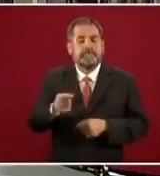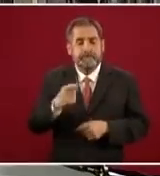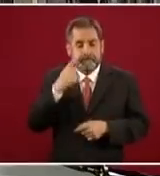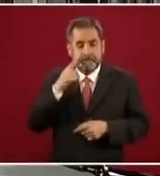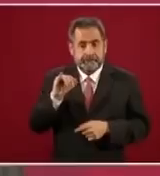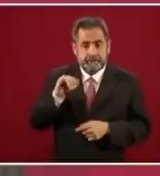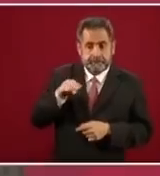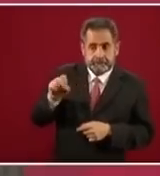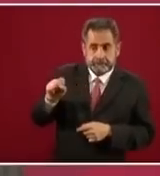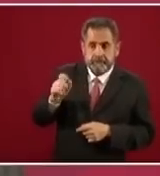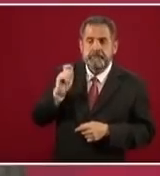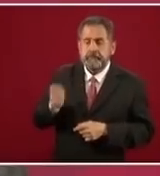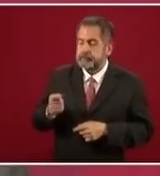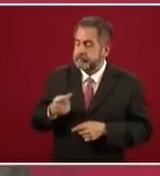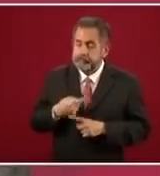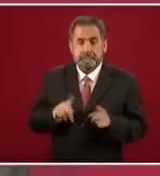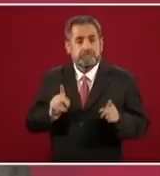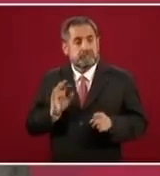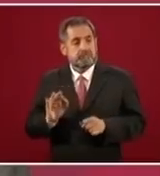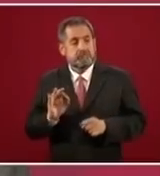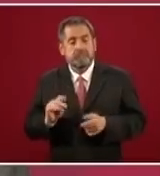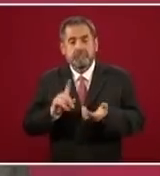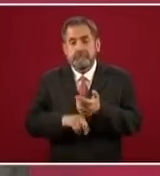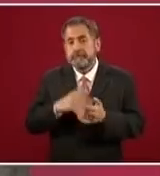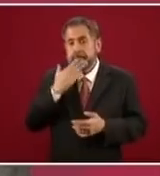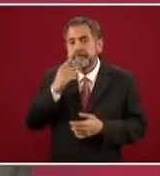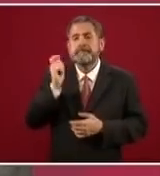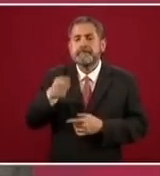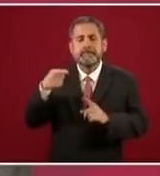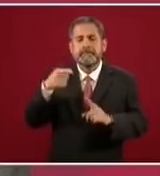del Seguro Social, es el tener una